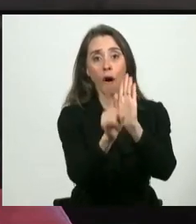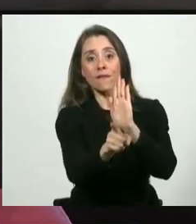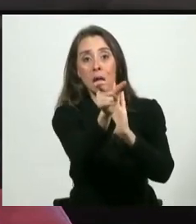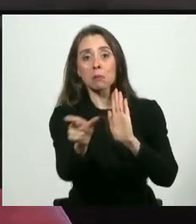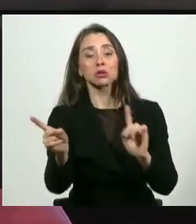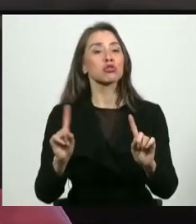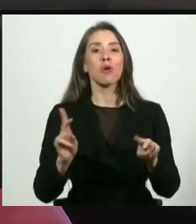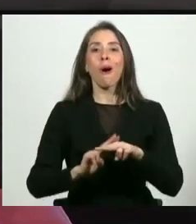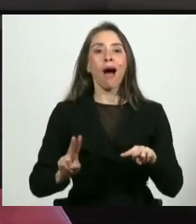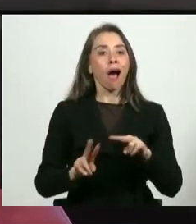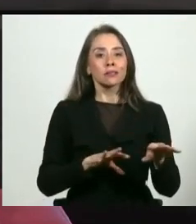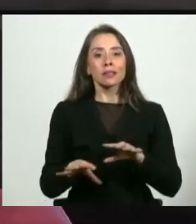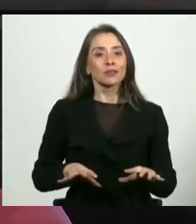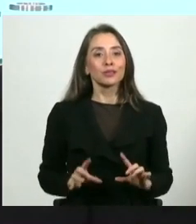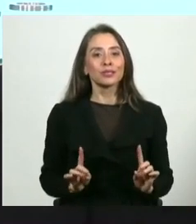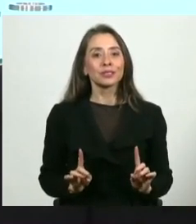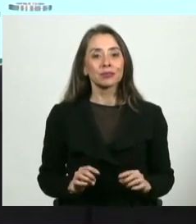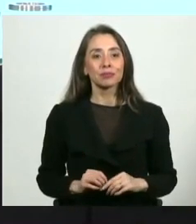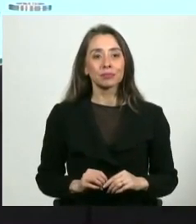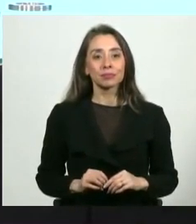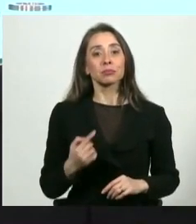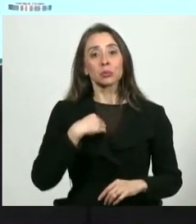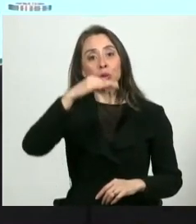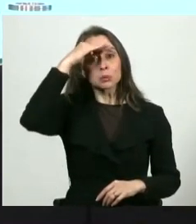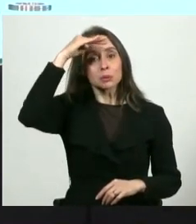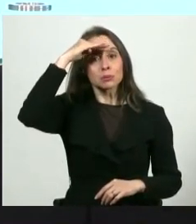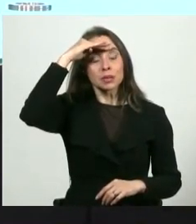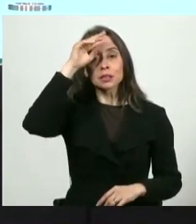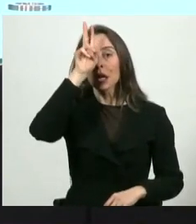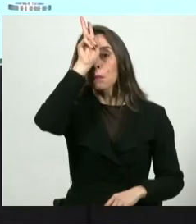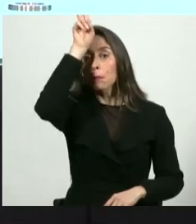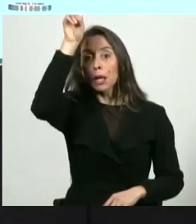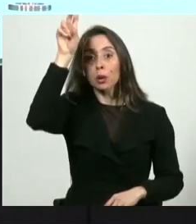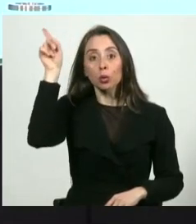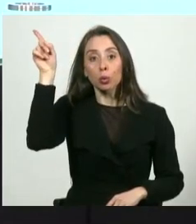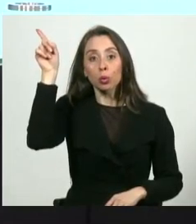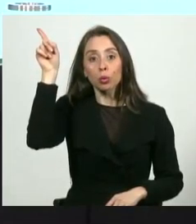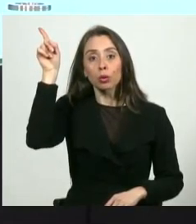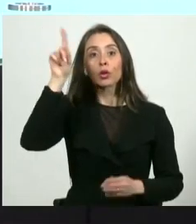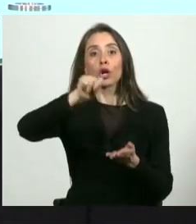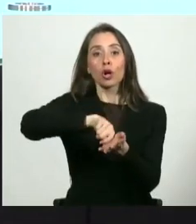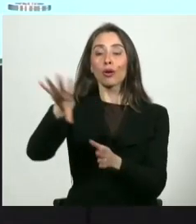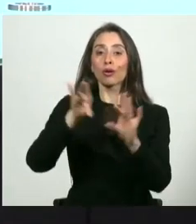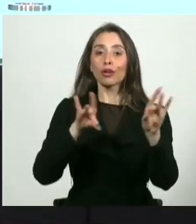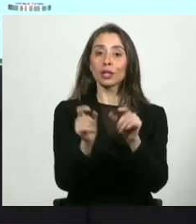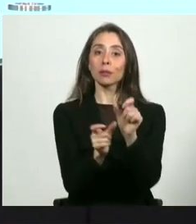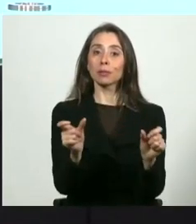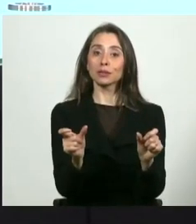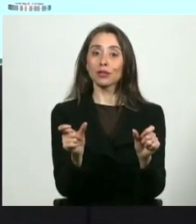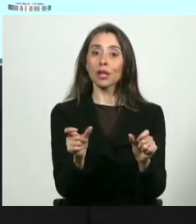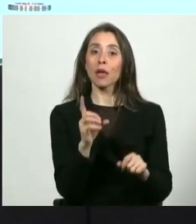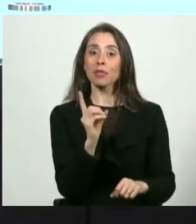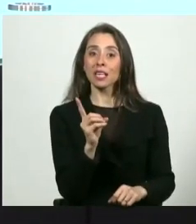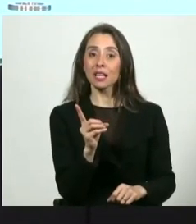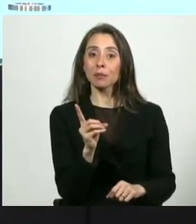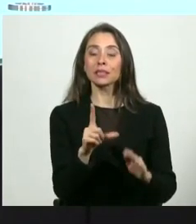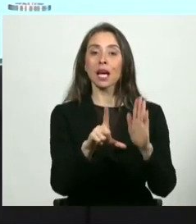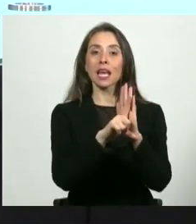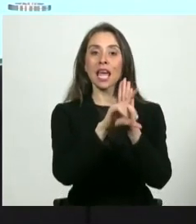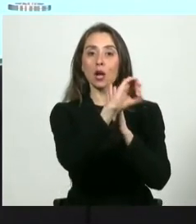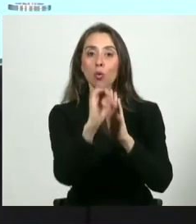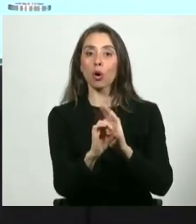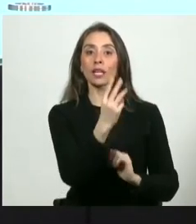cosas no se van a realizar. Tengo la experiencia también de Perú, en el cual está la contratación de personas con discapacidad a través de la ley de